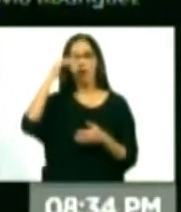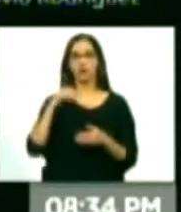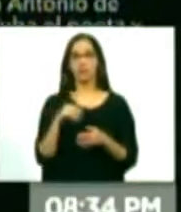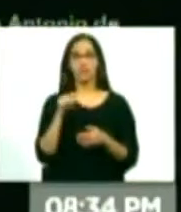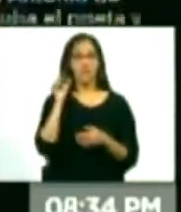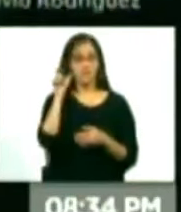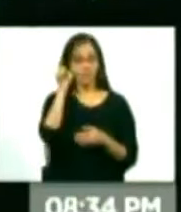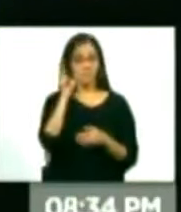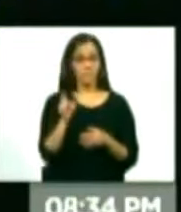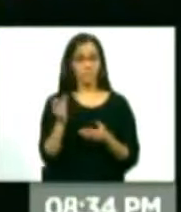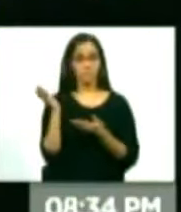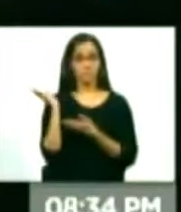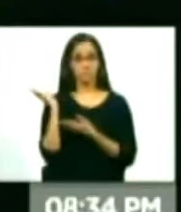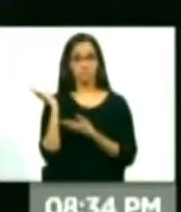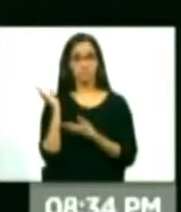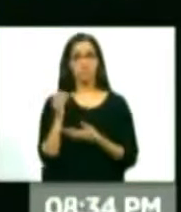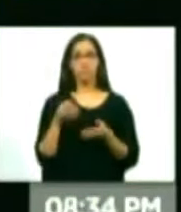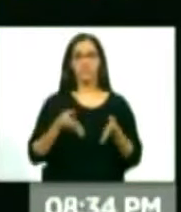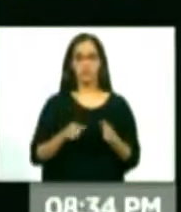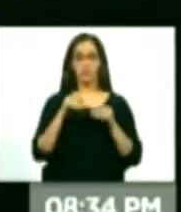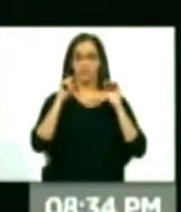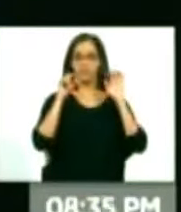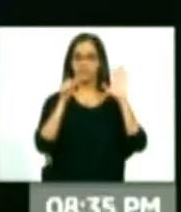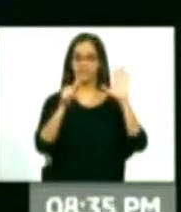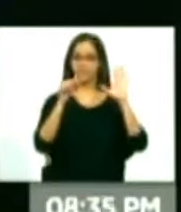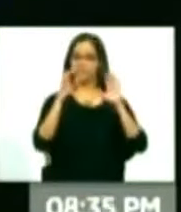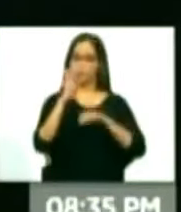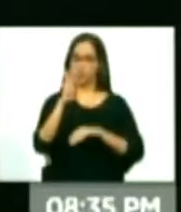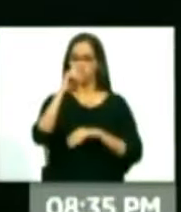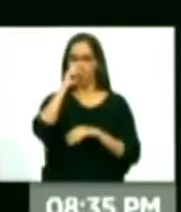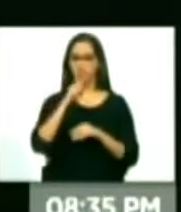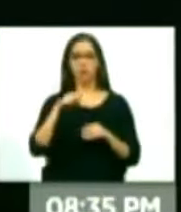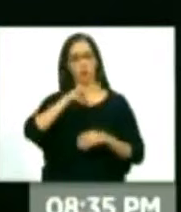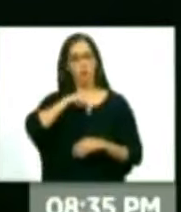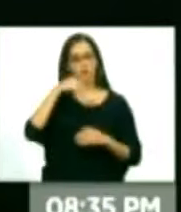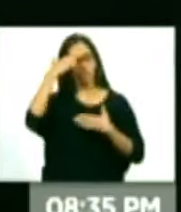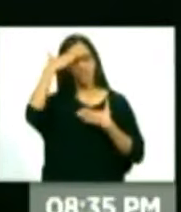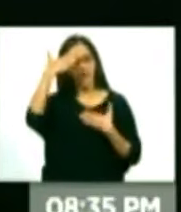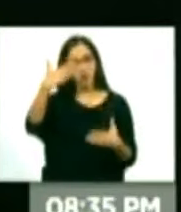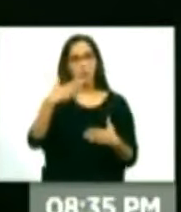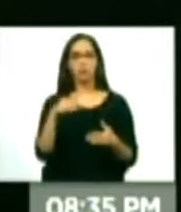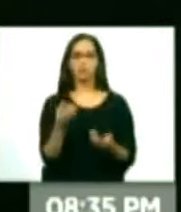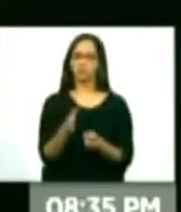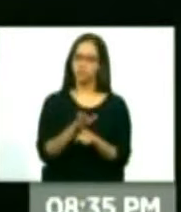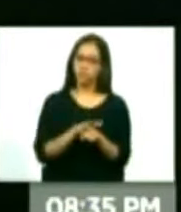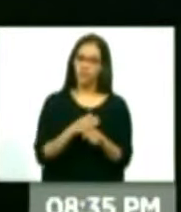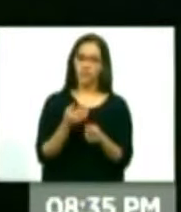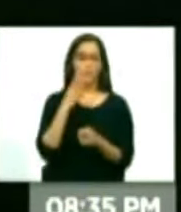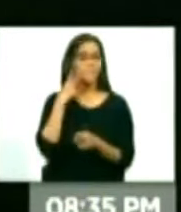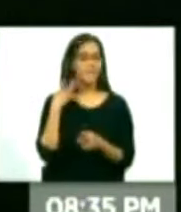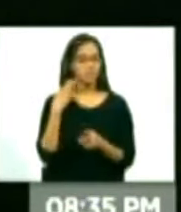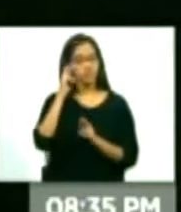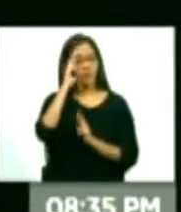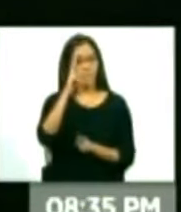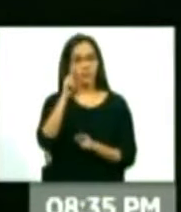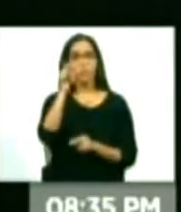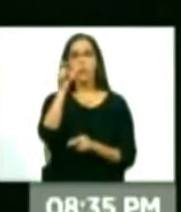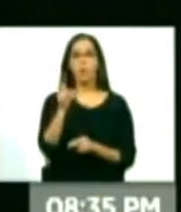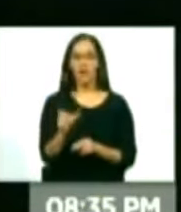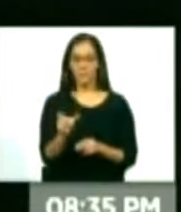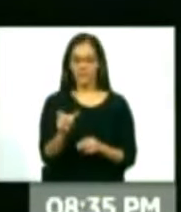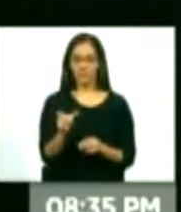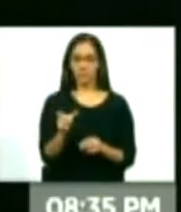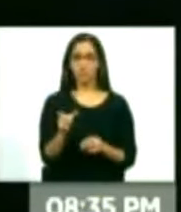Rodríguez nació hace 74 años, nuestro saludo, nuestro cariño, admiración y respeto por una